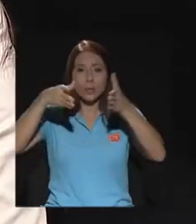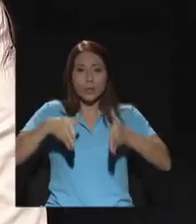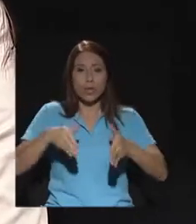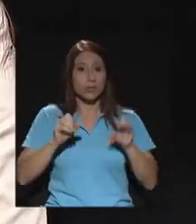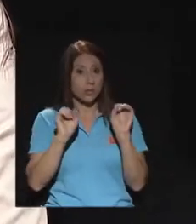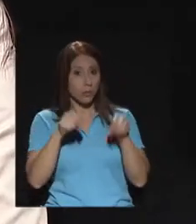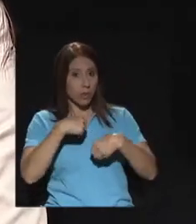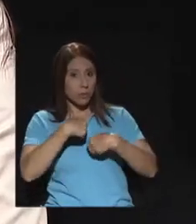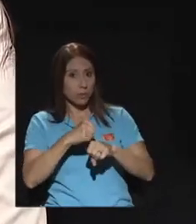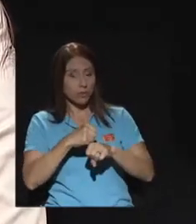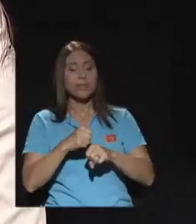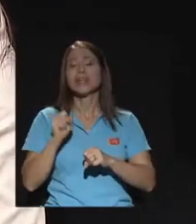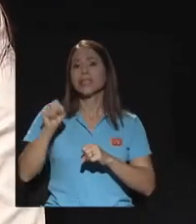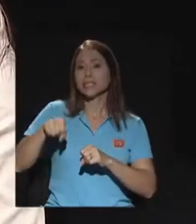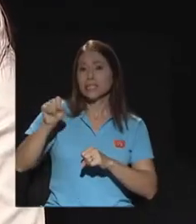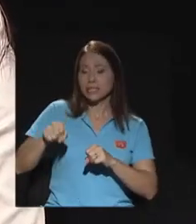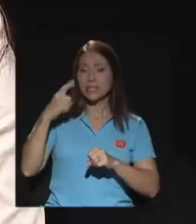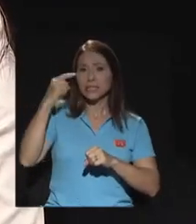Es realizable porque creo